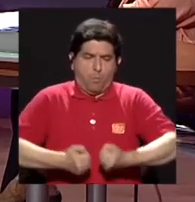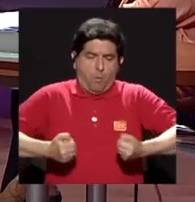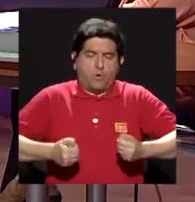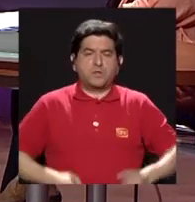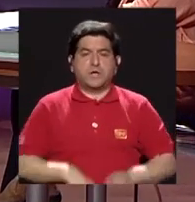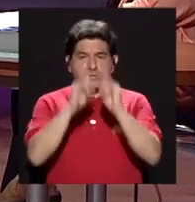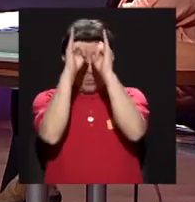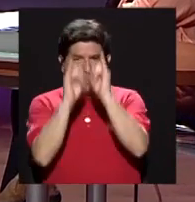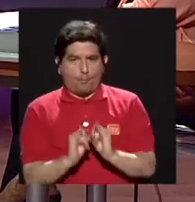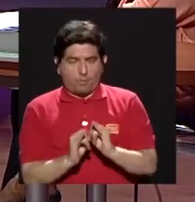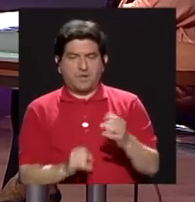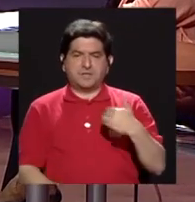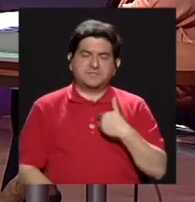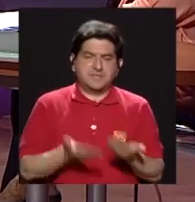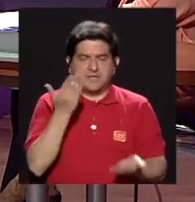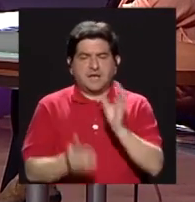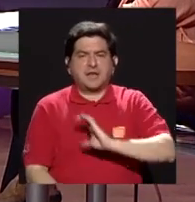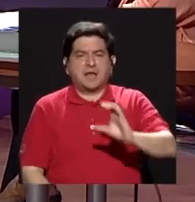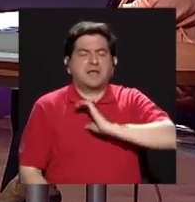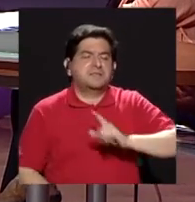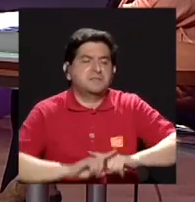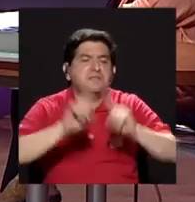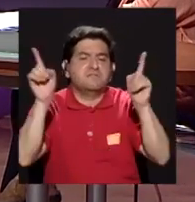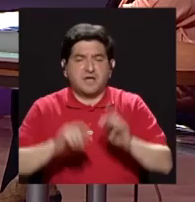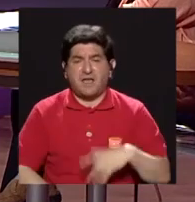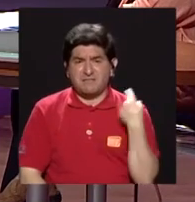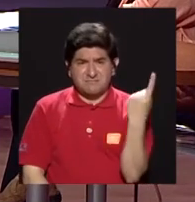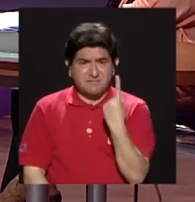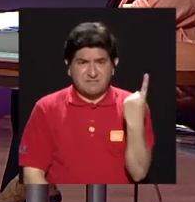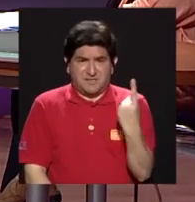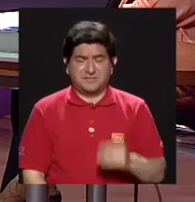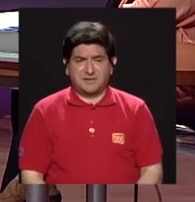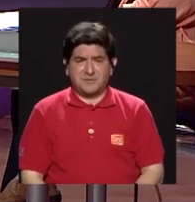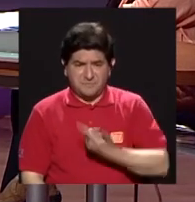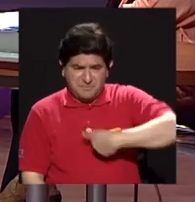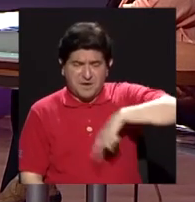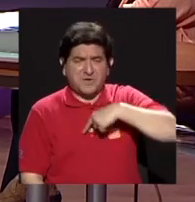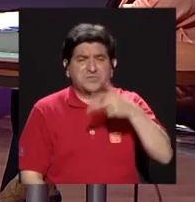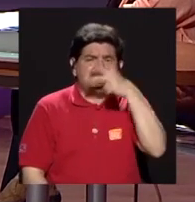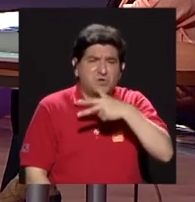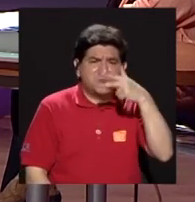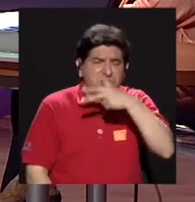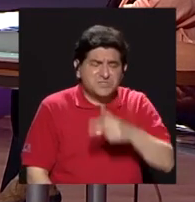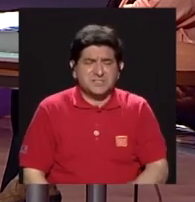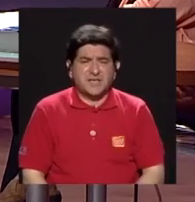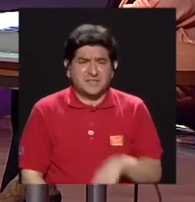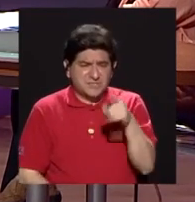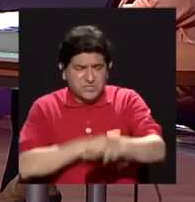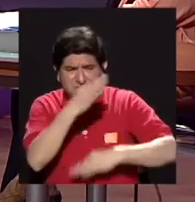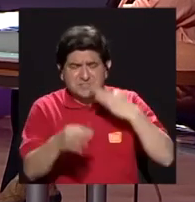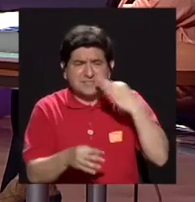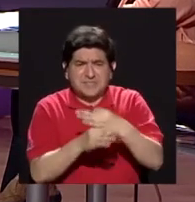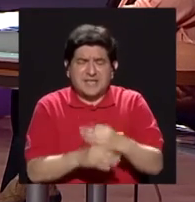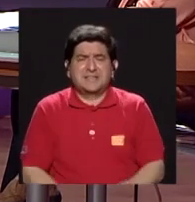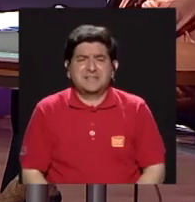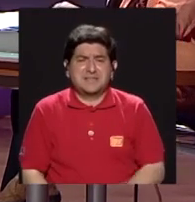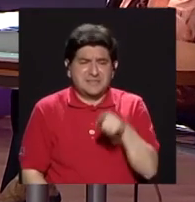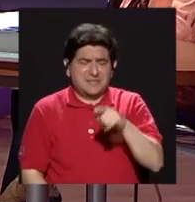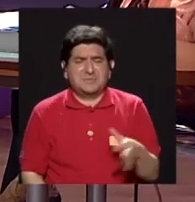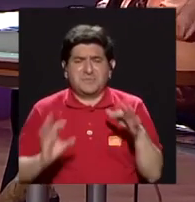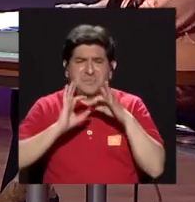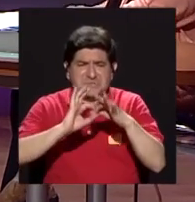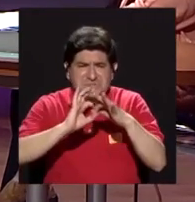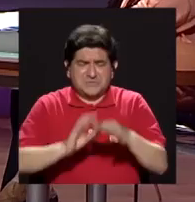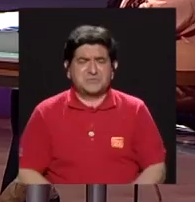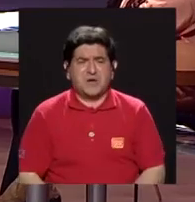flacas si tenemos alguna otra característica siempre estamos sujetas a chistes sexistas a caricias no